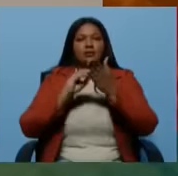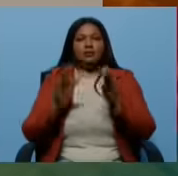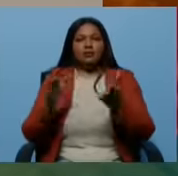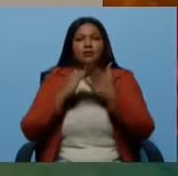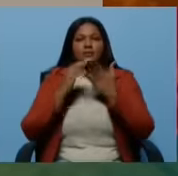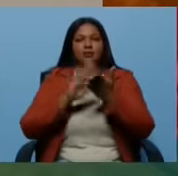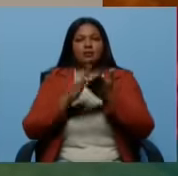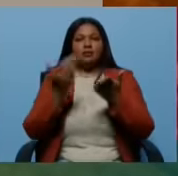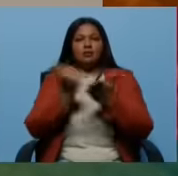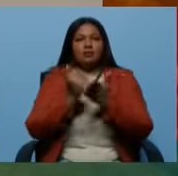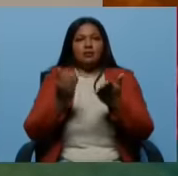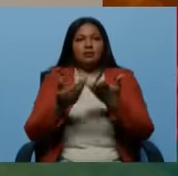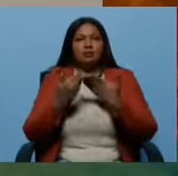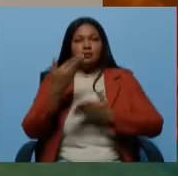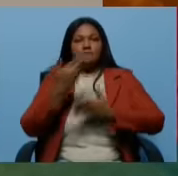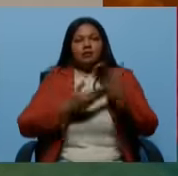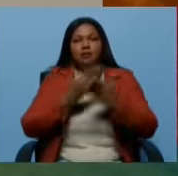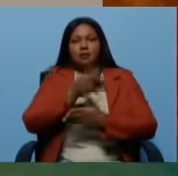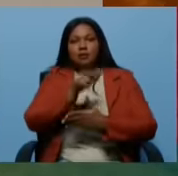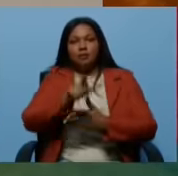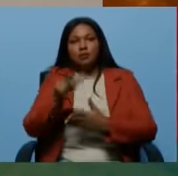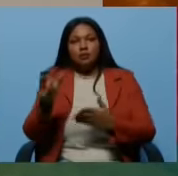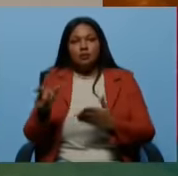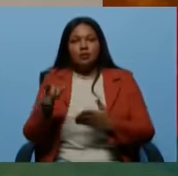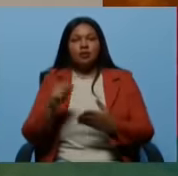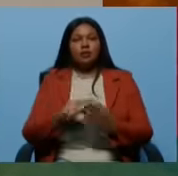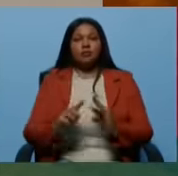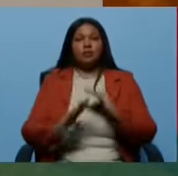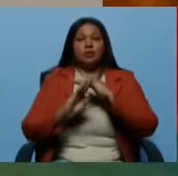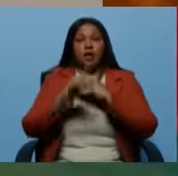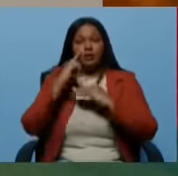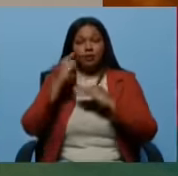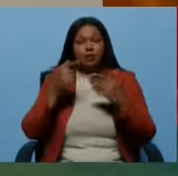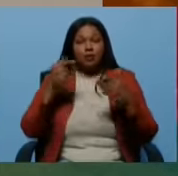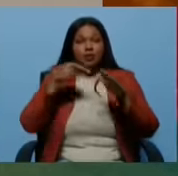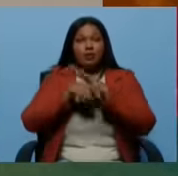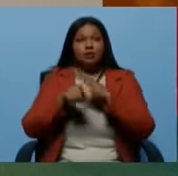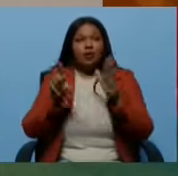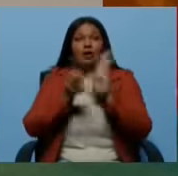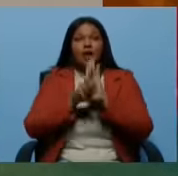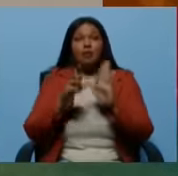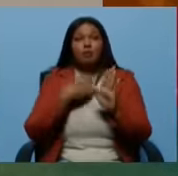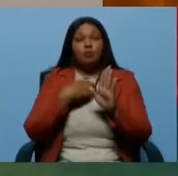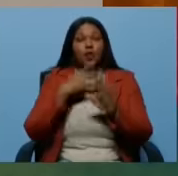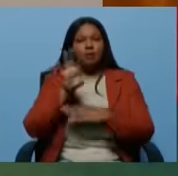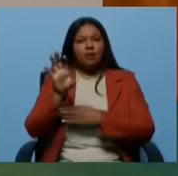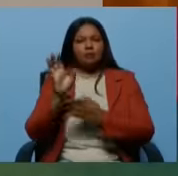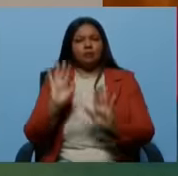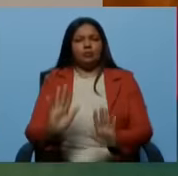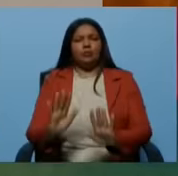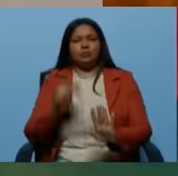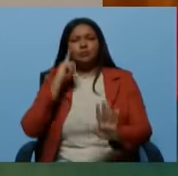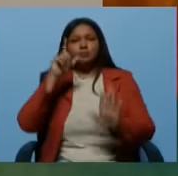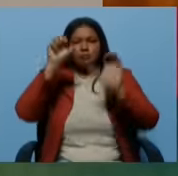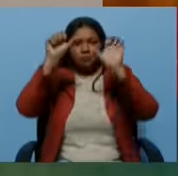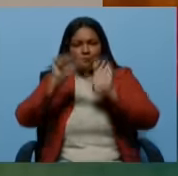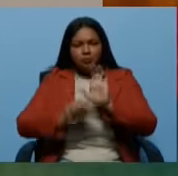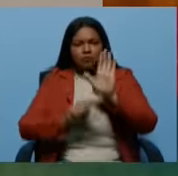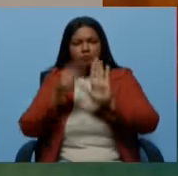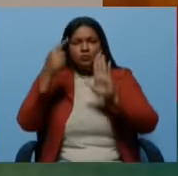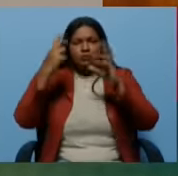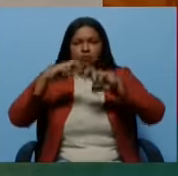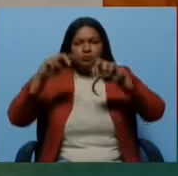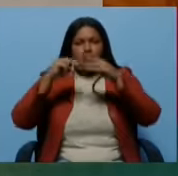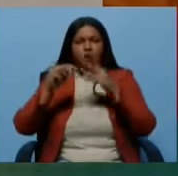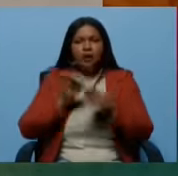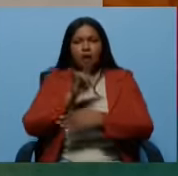pasaportes de la tripulación y autorizó su estancia provisoria, lo que no implicaba su ingreso legal al país. Ese mismo día se inspeccionó la carga y el avión en general,